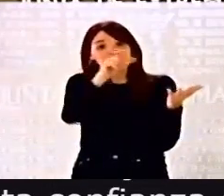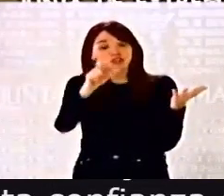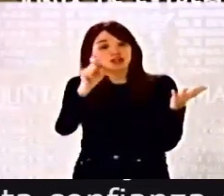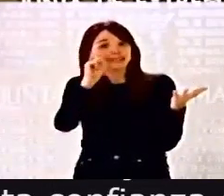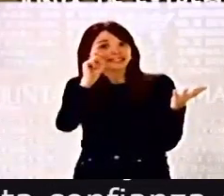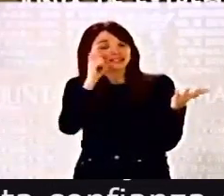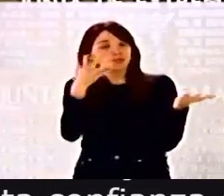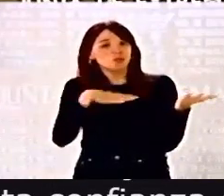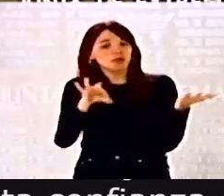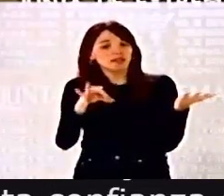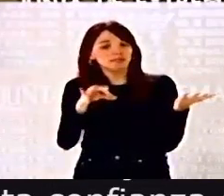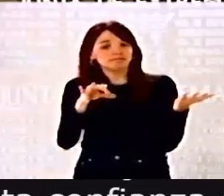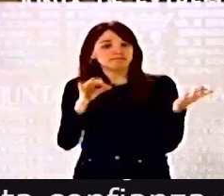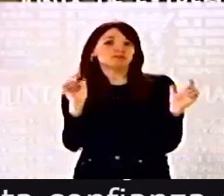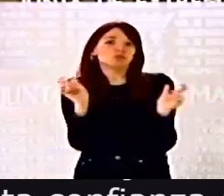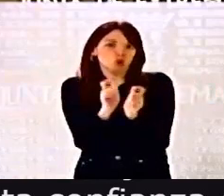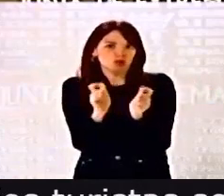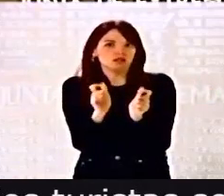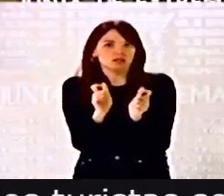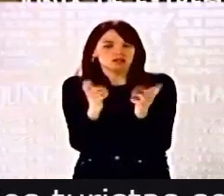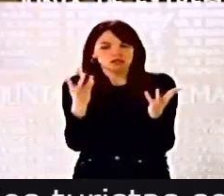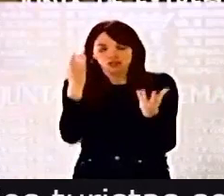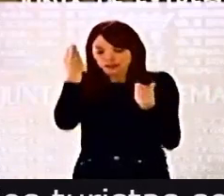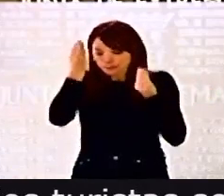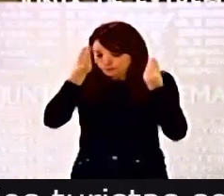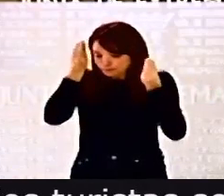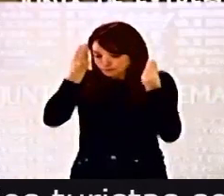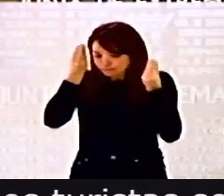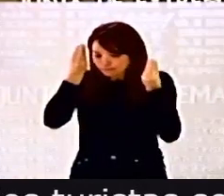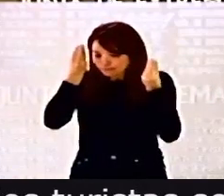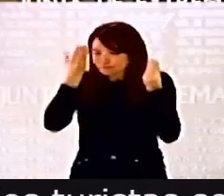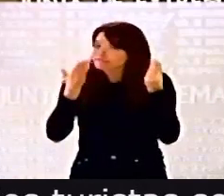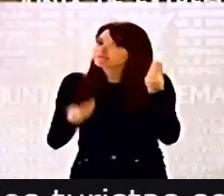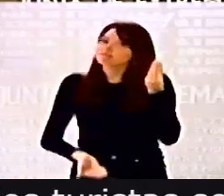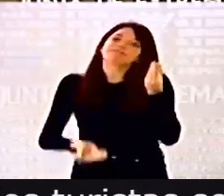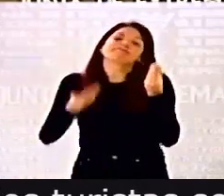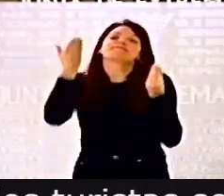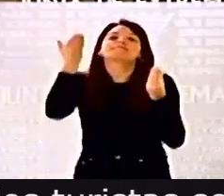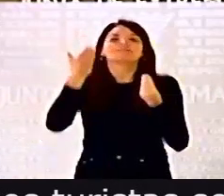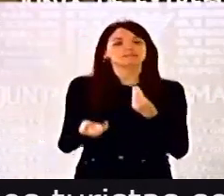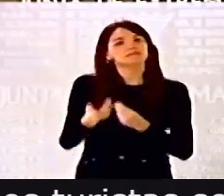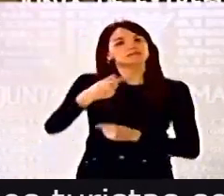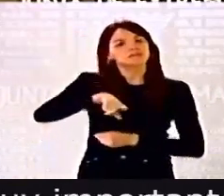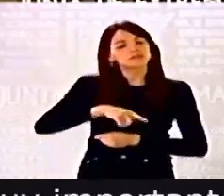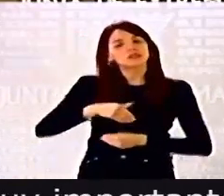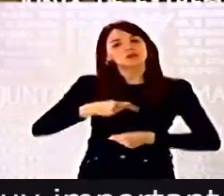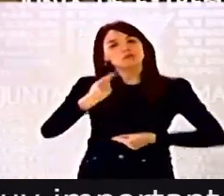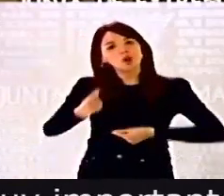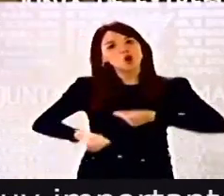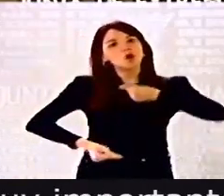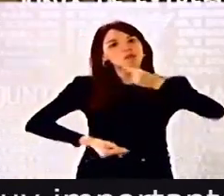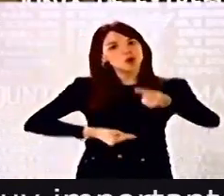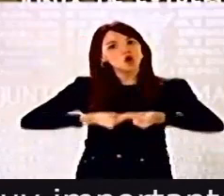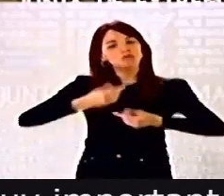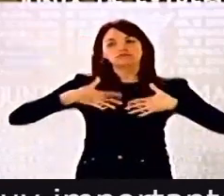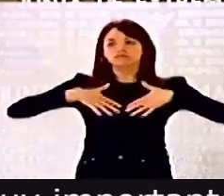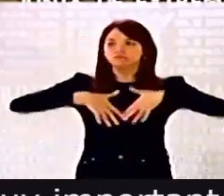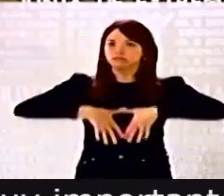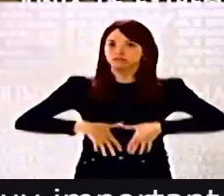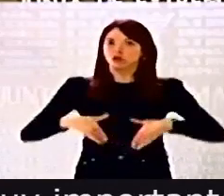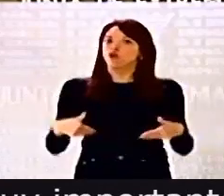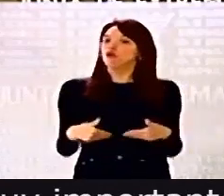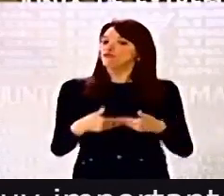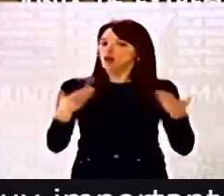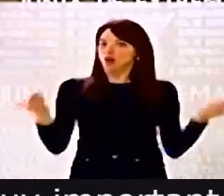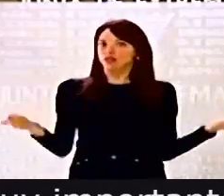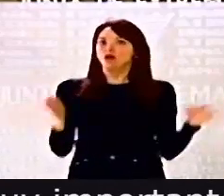minorado. Entonces, nosotros consideramos muy importante el ir generando poco a poco esa confianza hacia